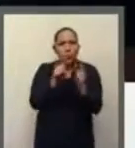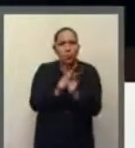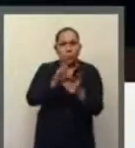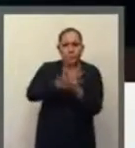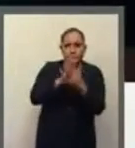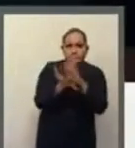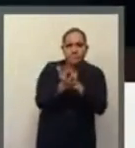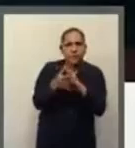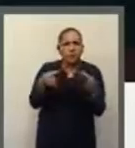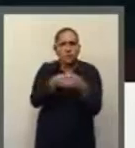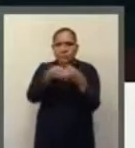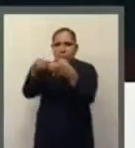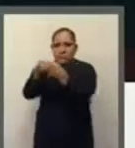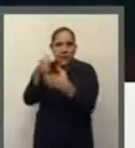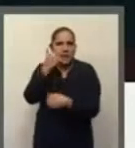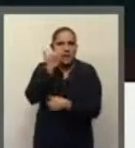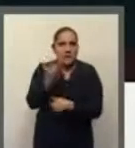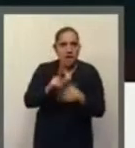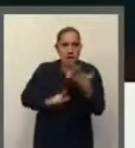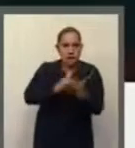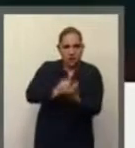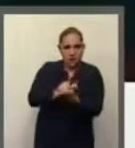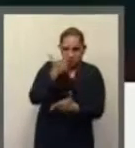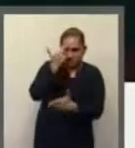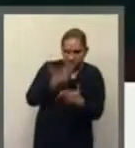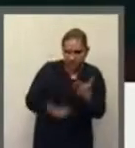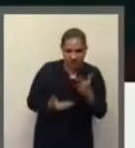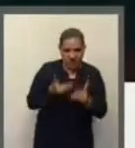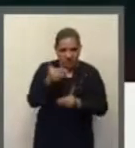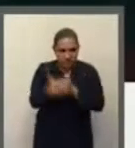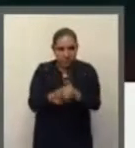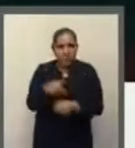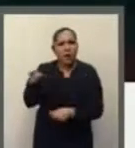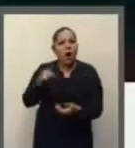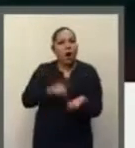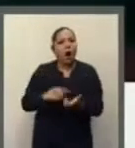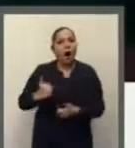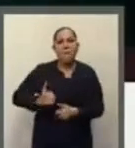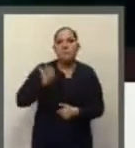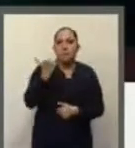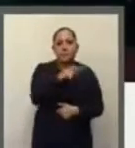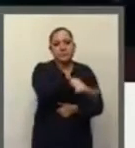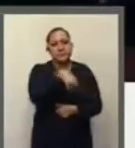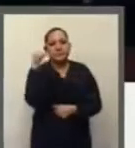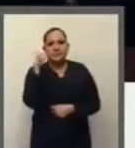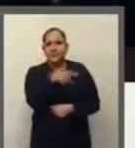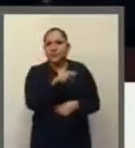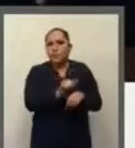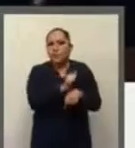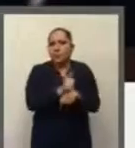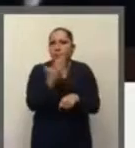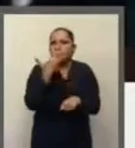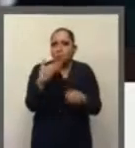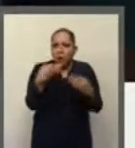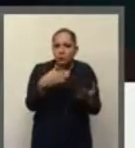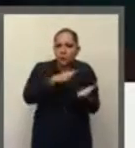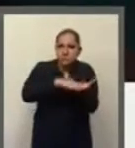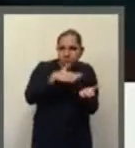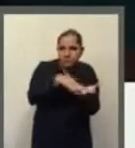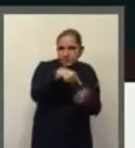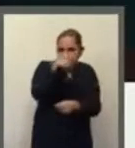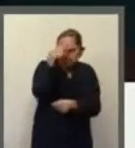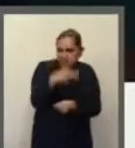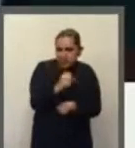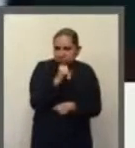de automóviles que no cuentan con documentación. En Morena estamos conscientes de la importancia de esta problemática. Ahora